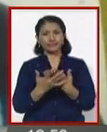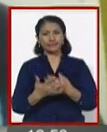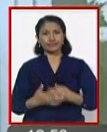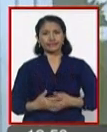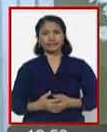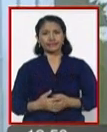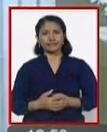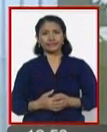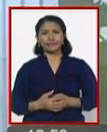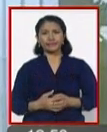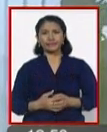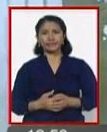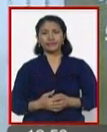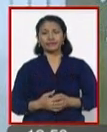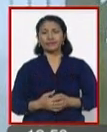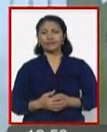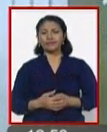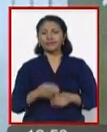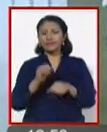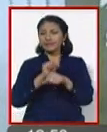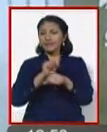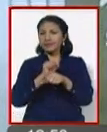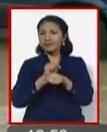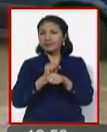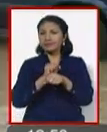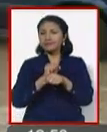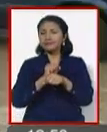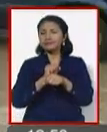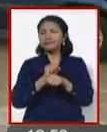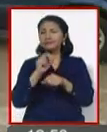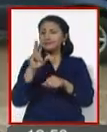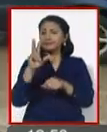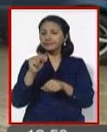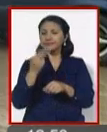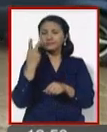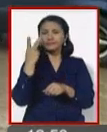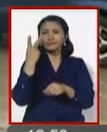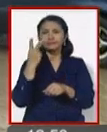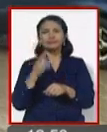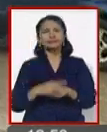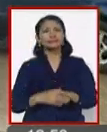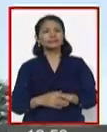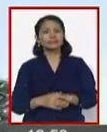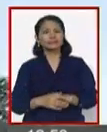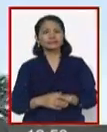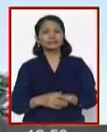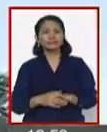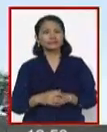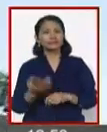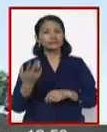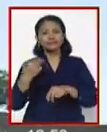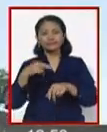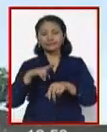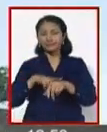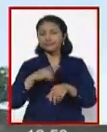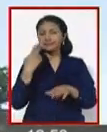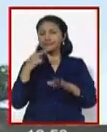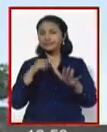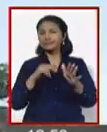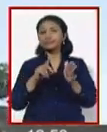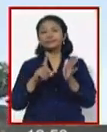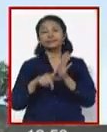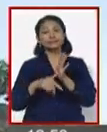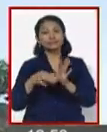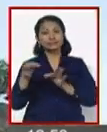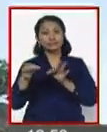de en su terapia ocupacional solamente, no se veía actitudes negativas, ¿no? Por,